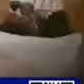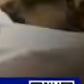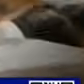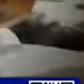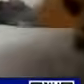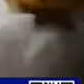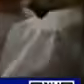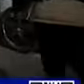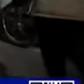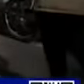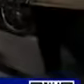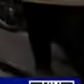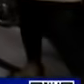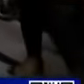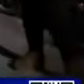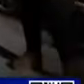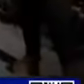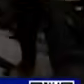guagua?